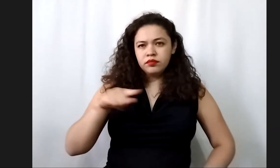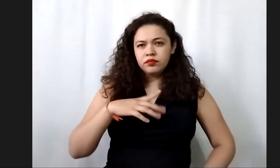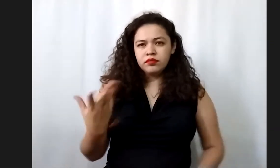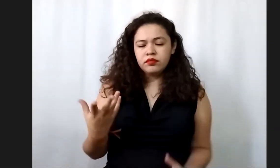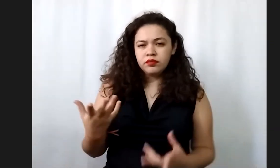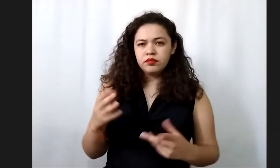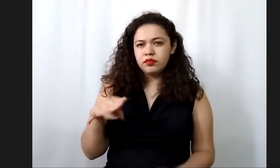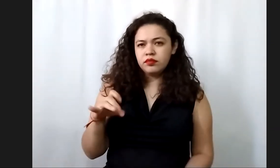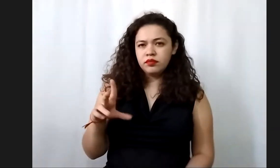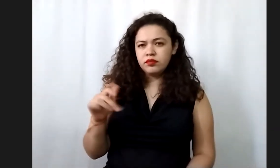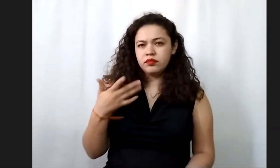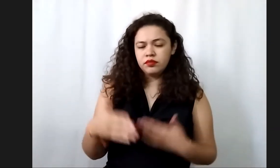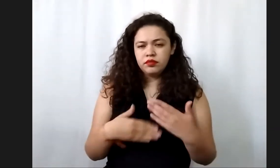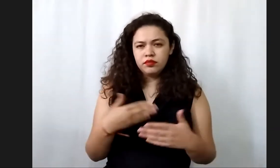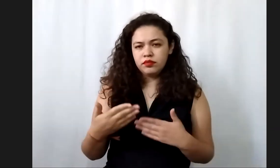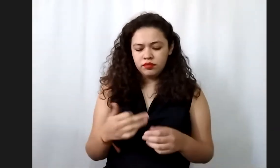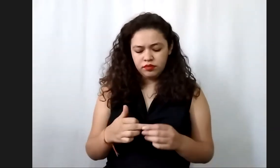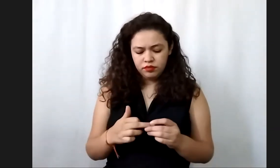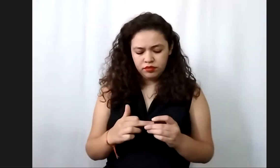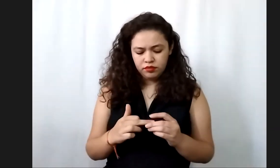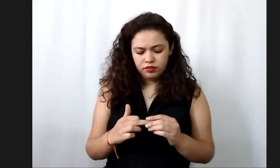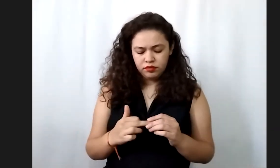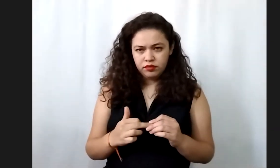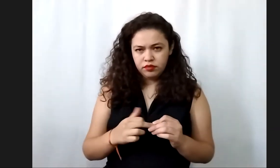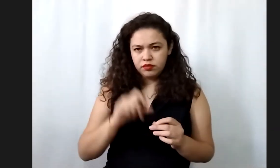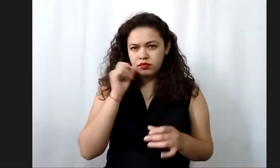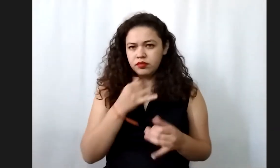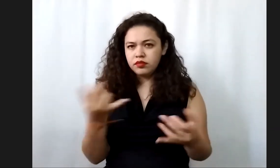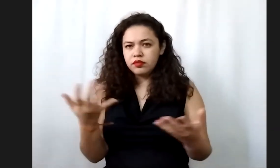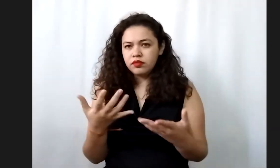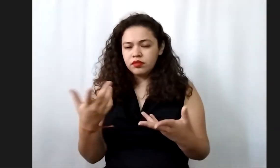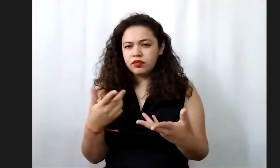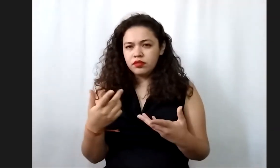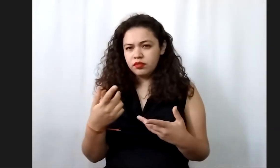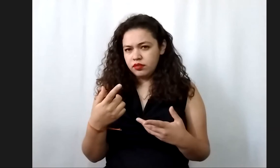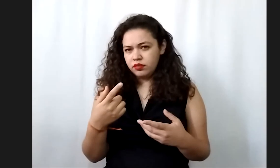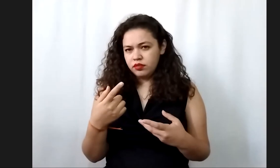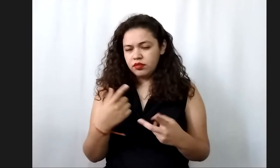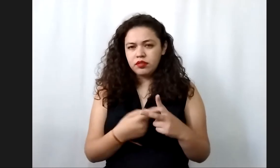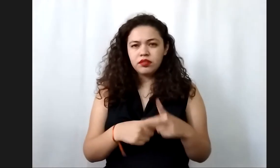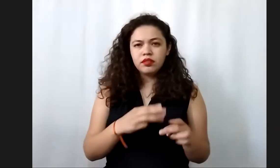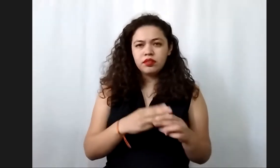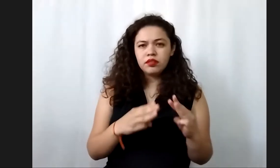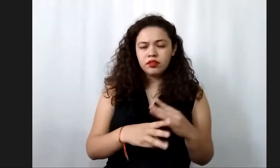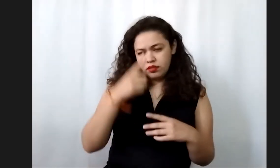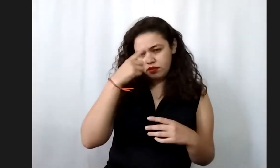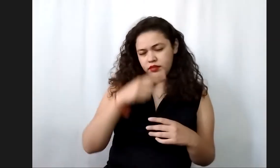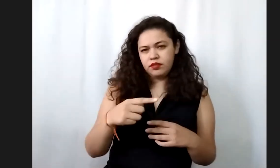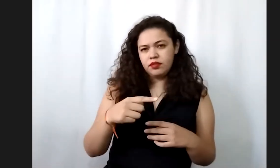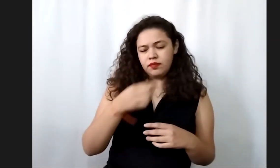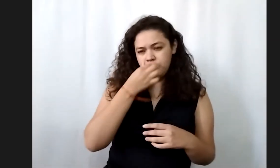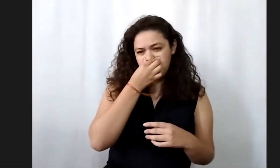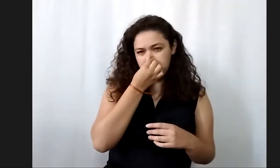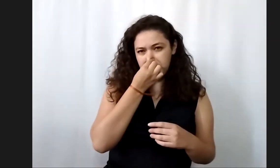de procedimientos, que volviéramos a hacer lo mismo, de compartir desde el principio el material para poderlo estar